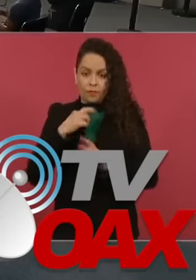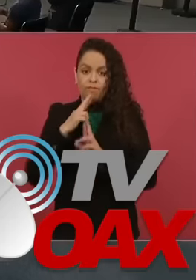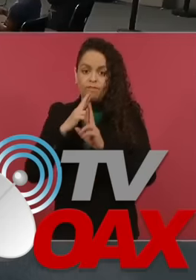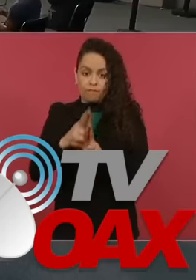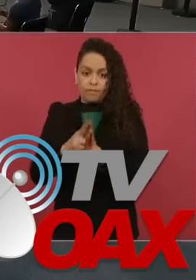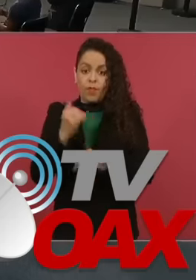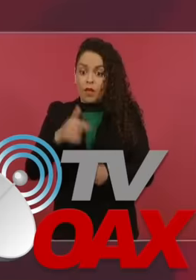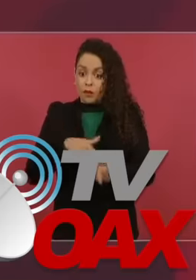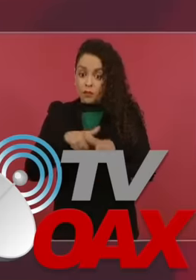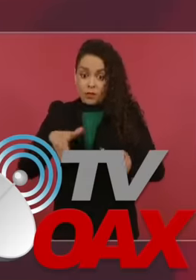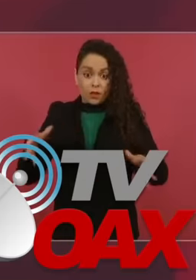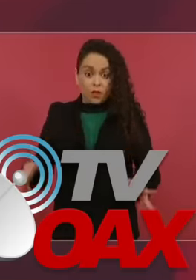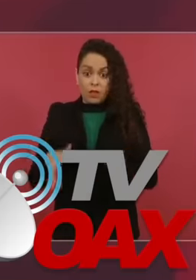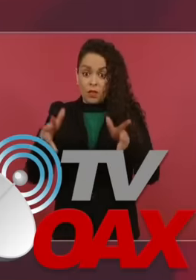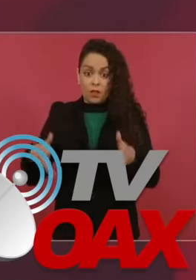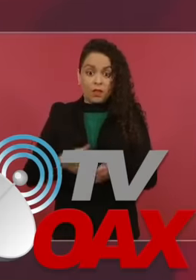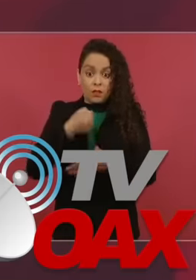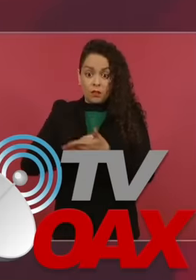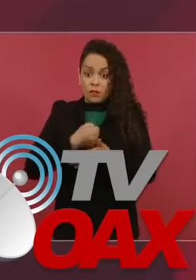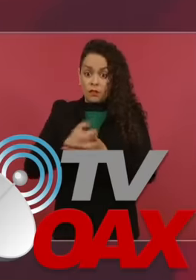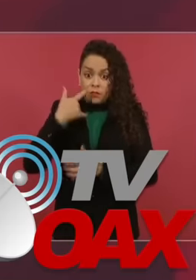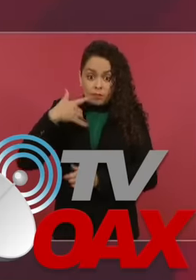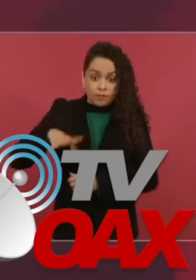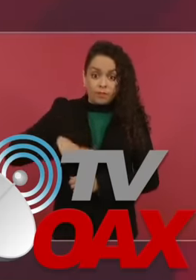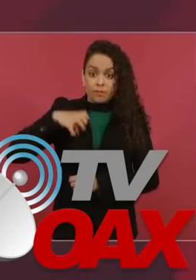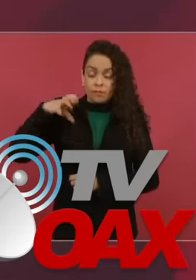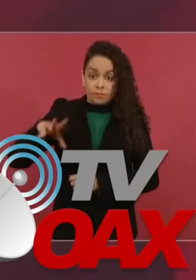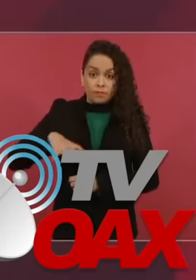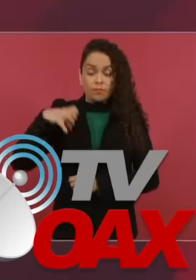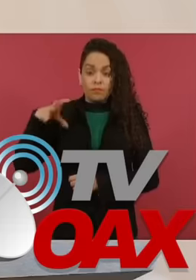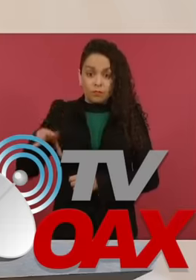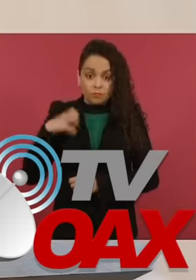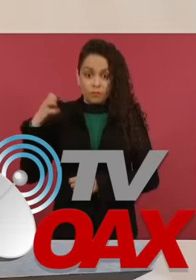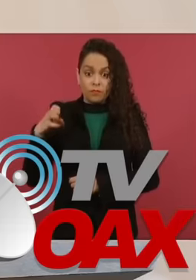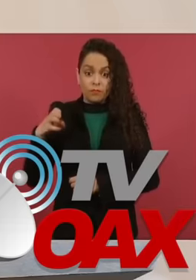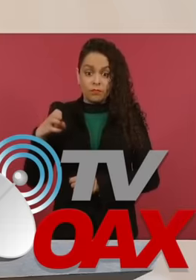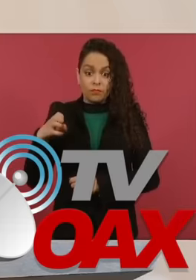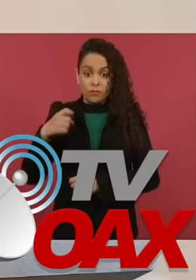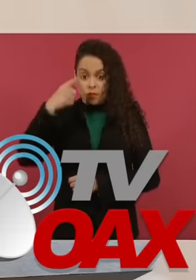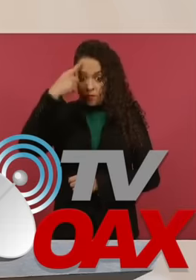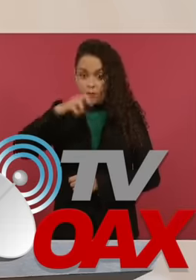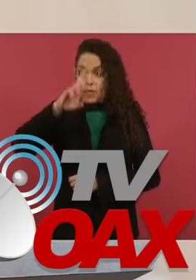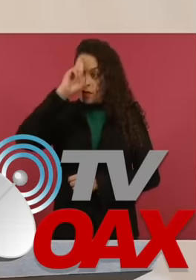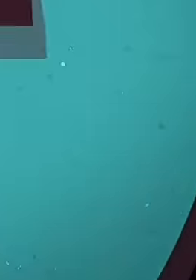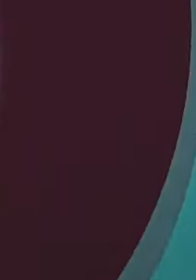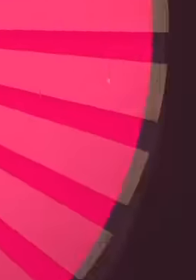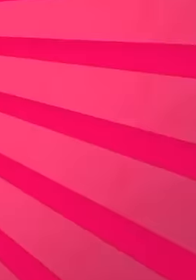a seguir empujando como Estado mexicano y como instituciones a que se cumplan.